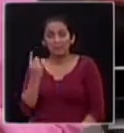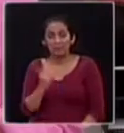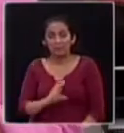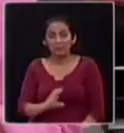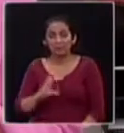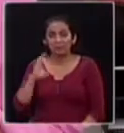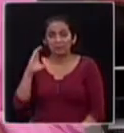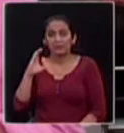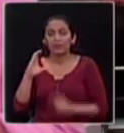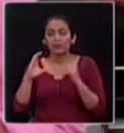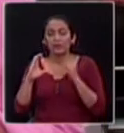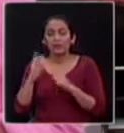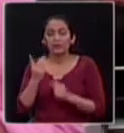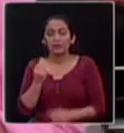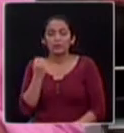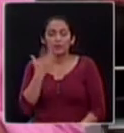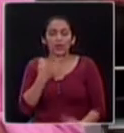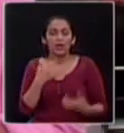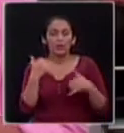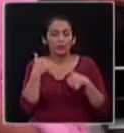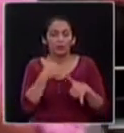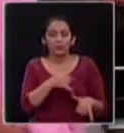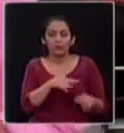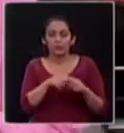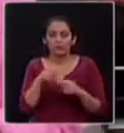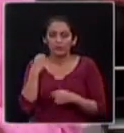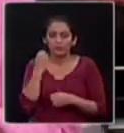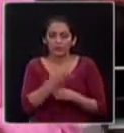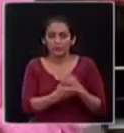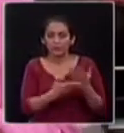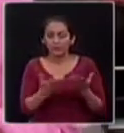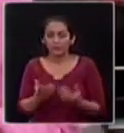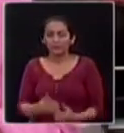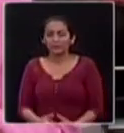donarán 6 buses para las divisiones inferiores. Seguimos contigo, Diego, en Estudios. Muy buenas tardes.